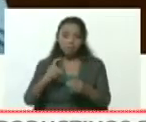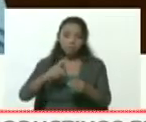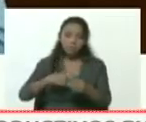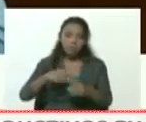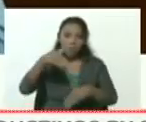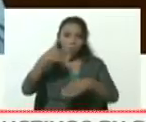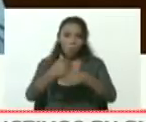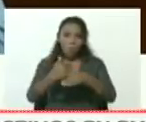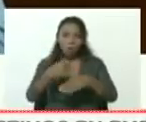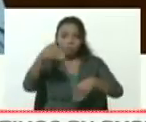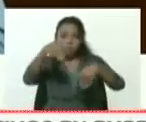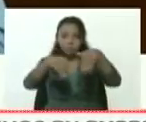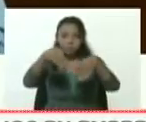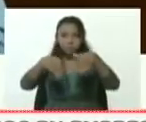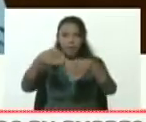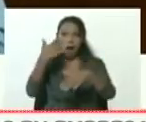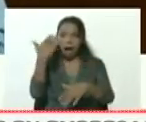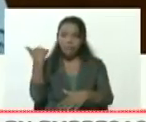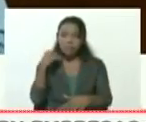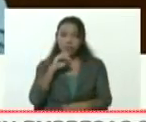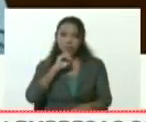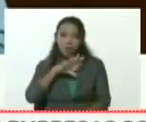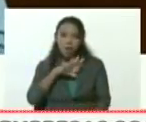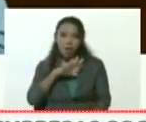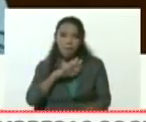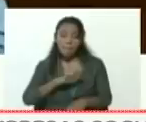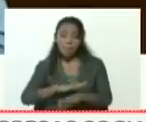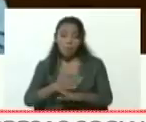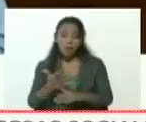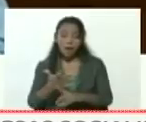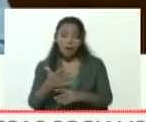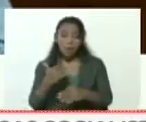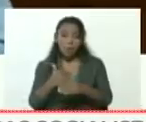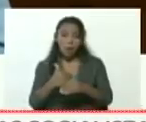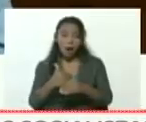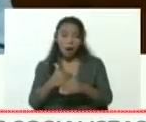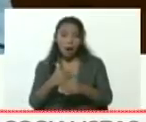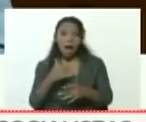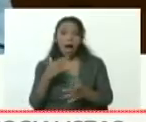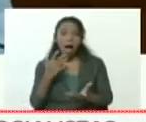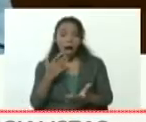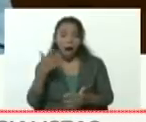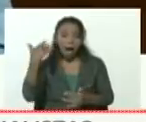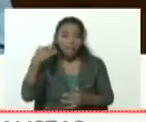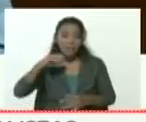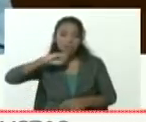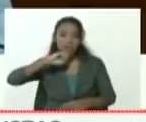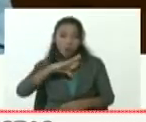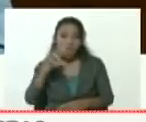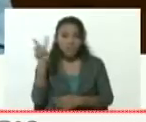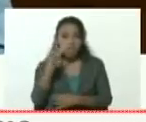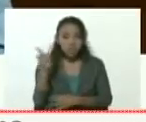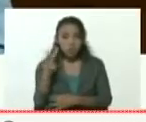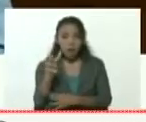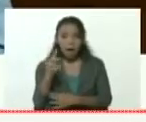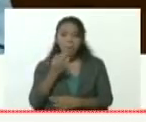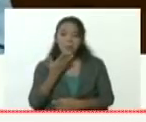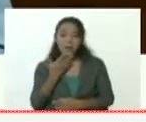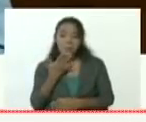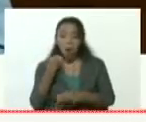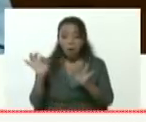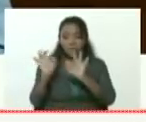Donde la mayor causa de no poder ejercer ese voto era que no sabía leer y escribir, porque en consecuencia no